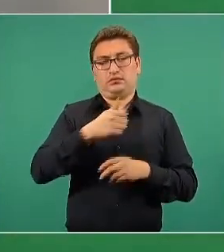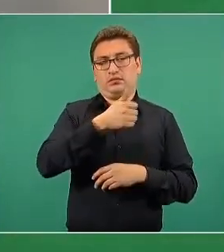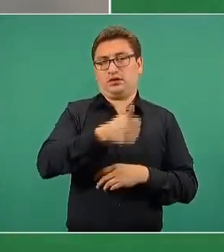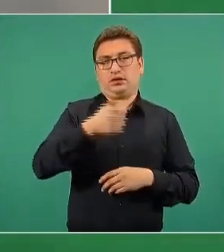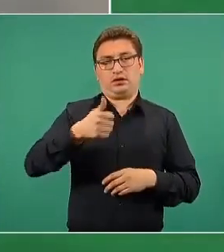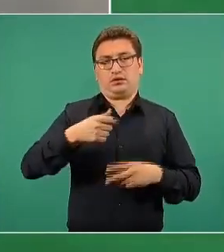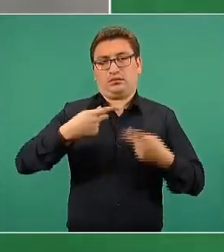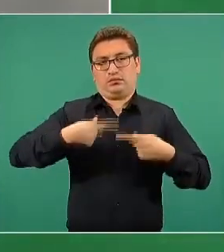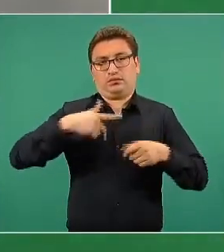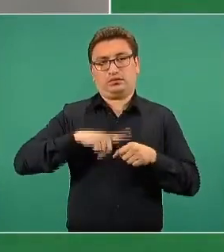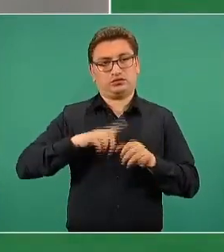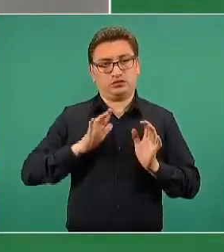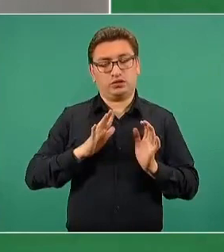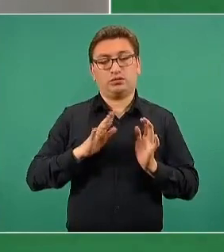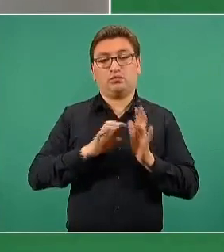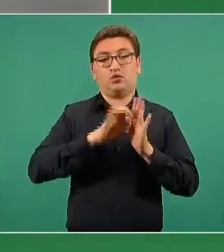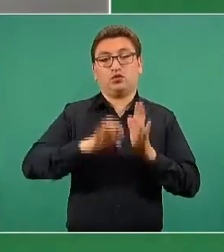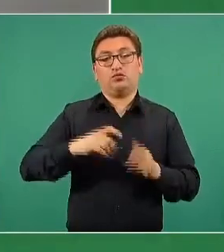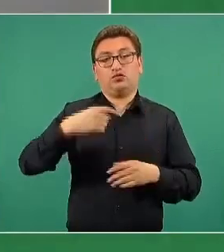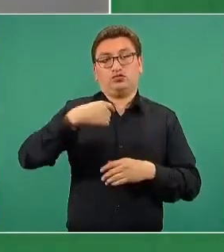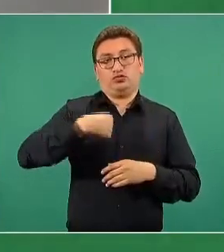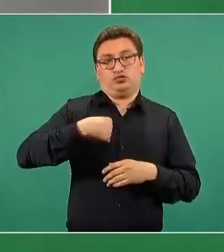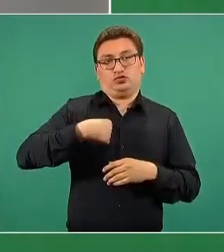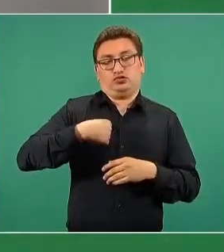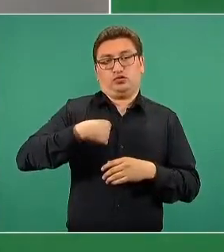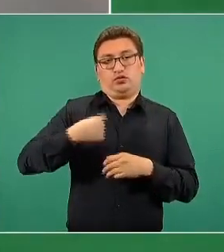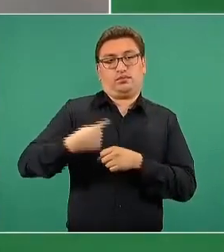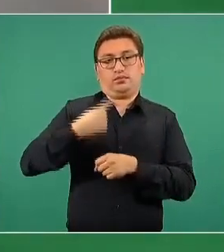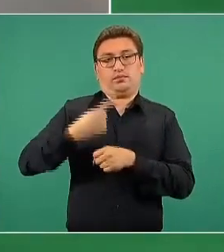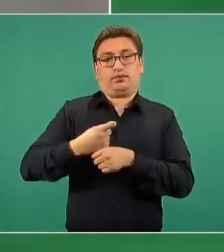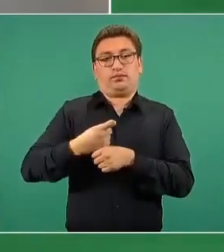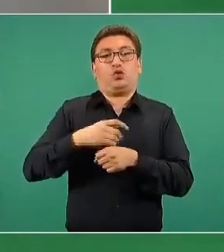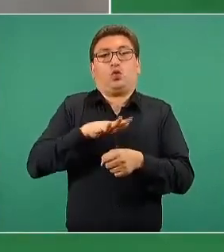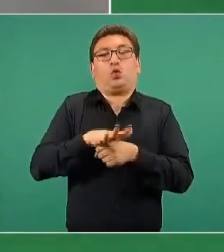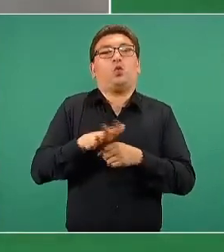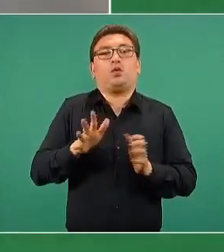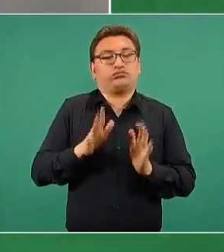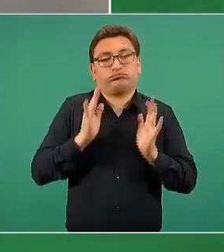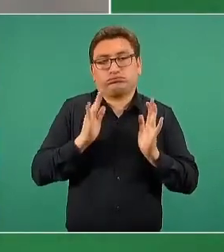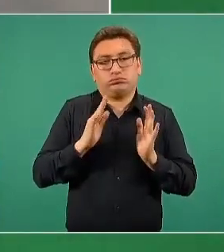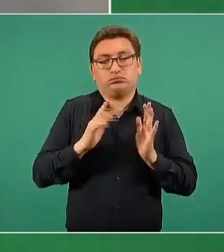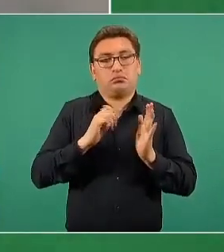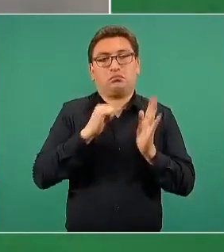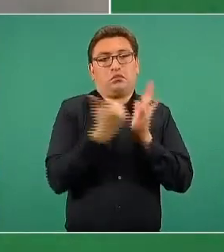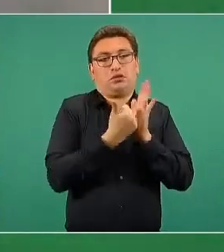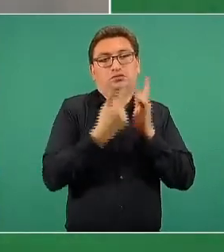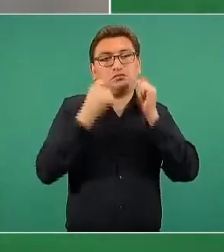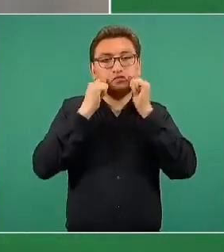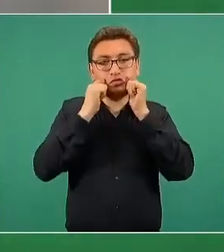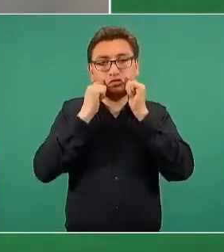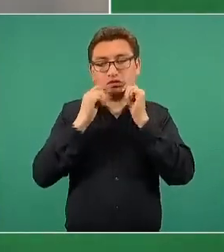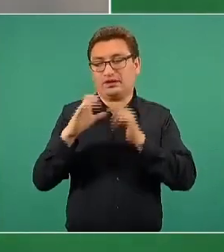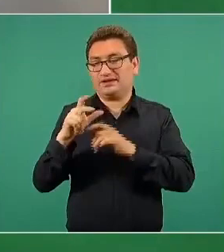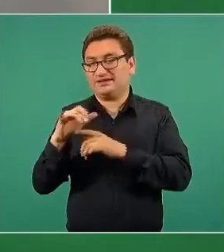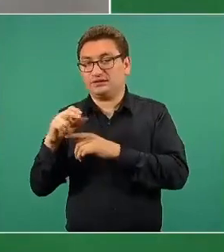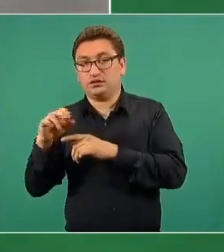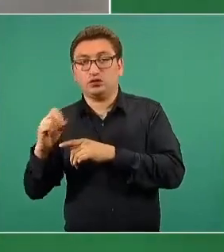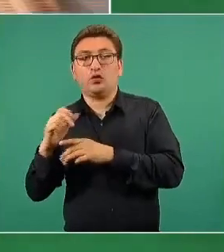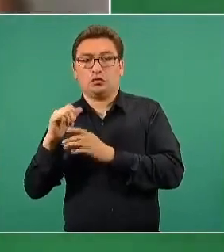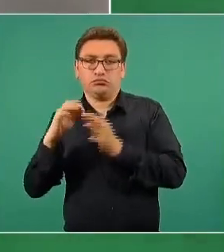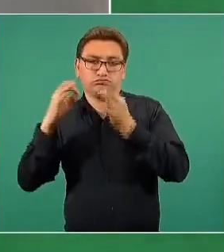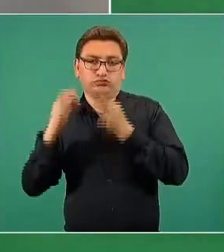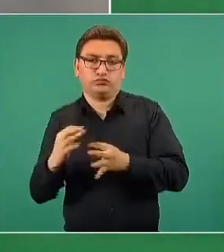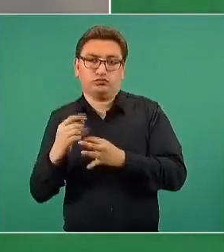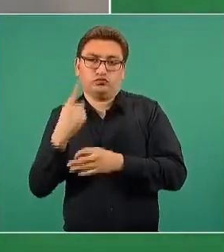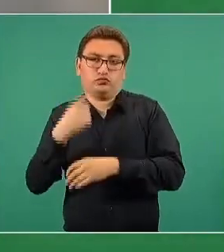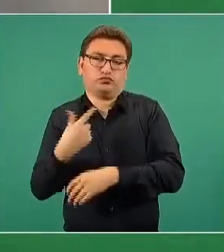personal. Yo me aplicaría la primera que me toque. ¿Sí? Si me toca CanSino, excelente, porque